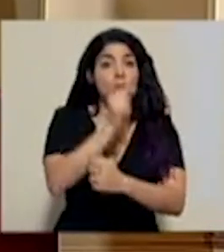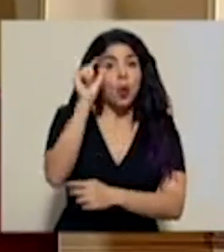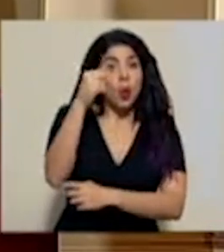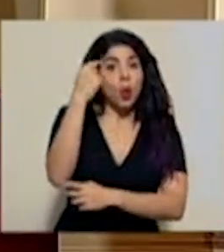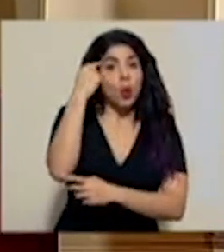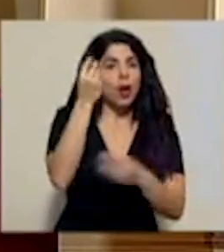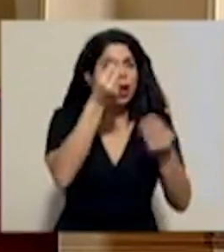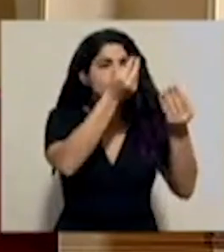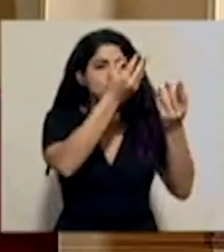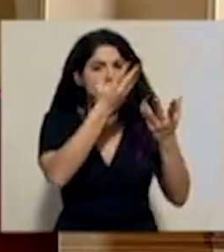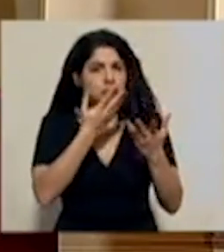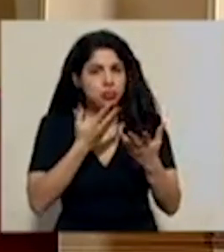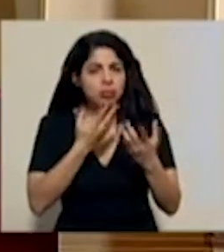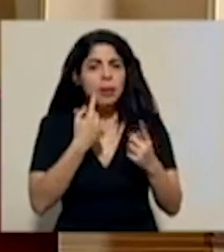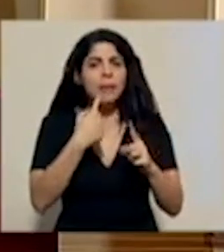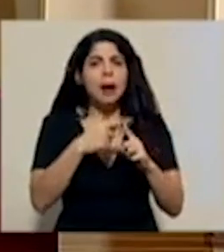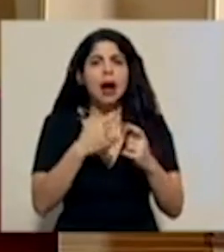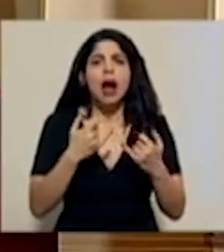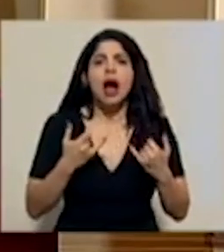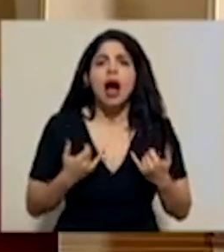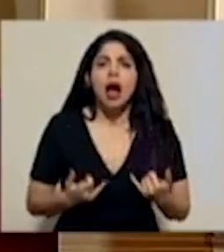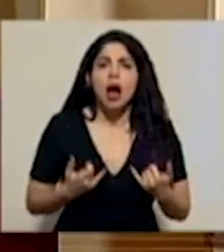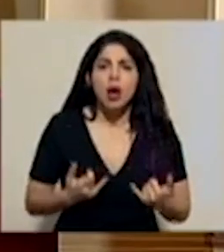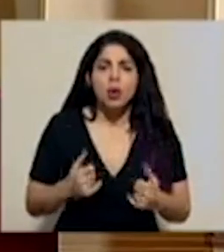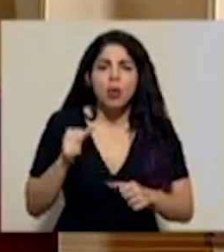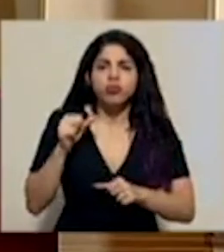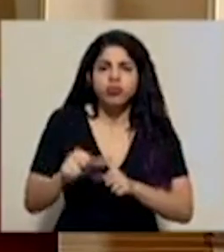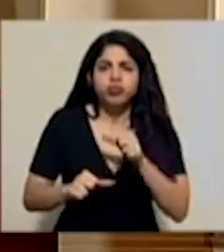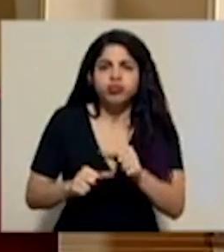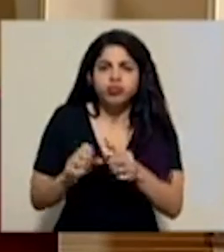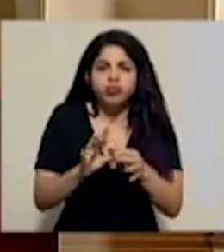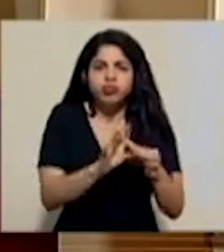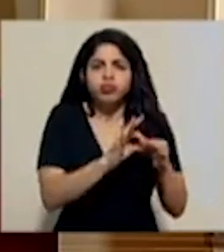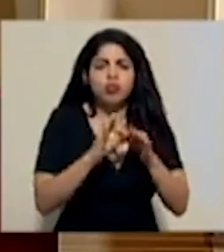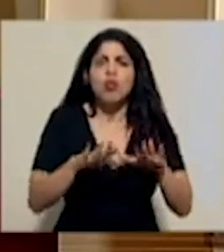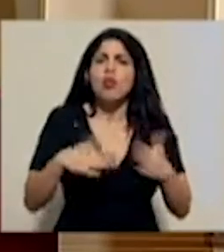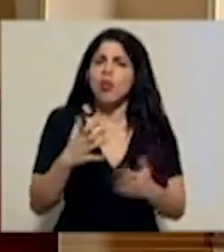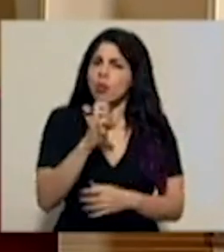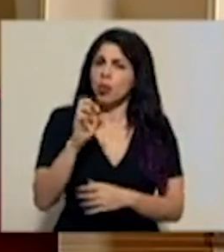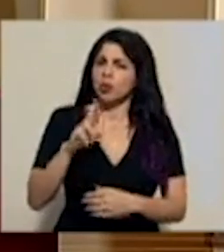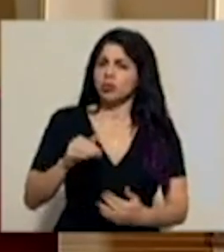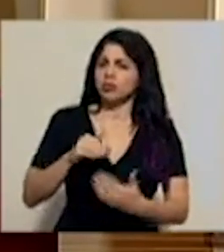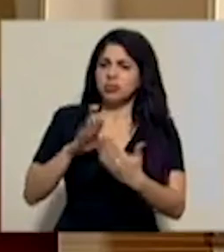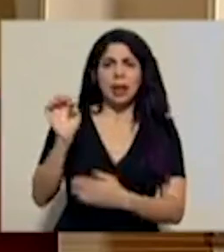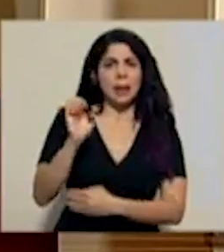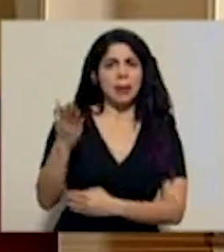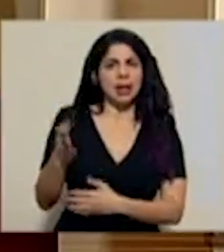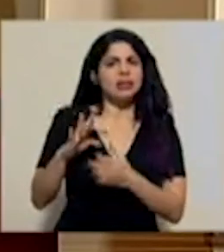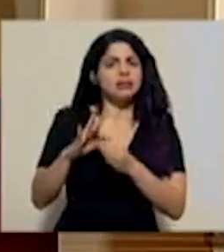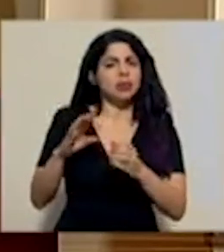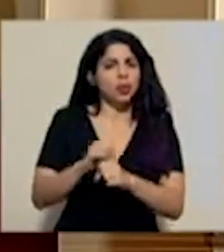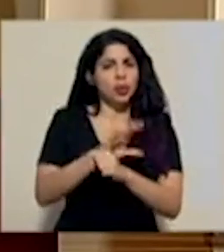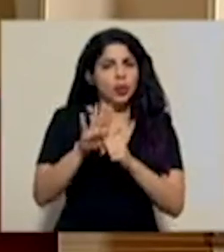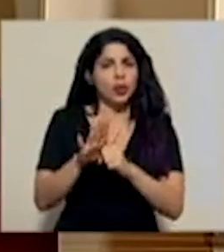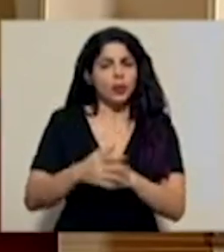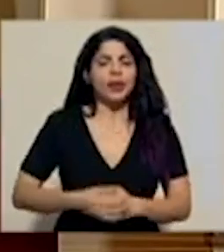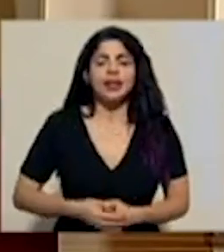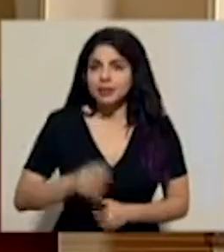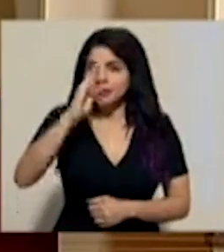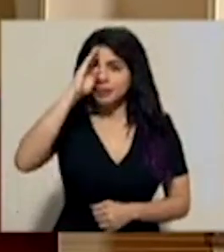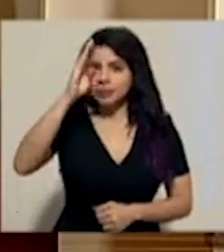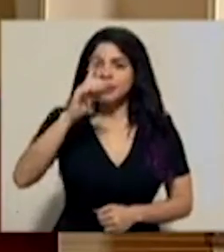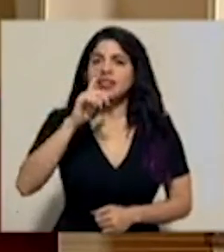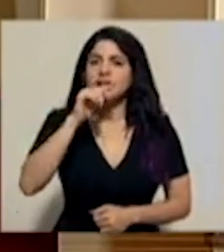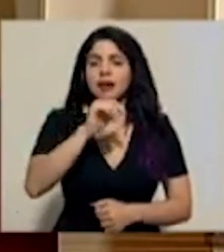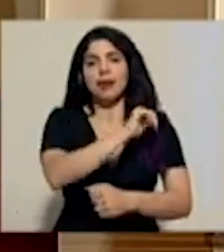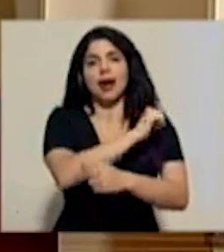nos darán el balance y la actualización de la situación y esfuerzos conjuntos de cómo Costa Rica enfrenta la emergencia por el COVID-19. Saludamos